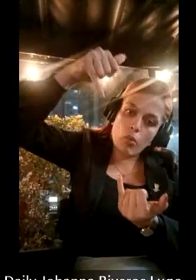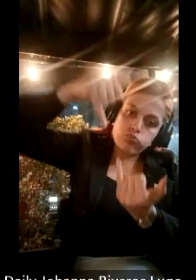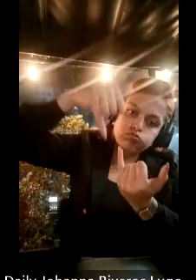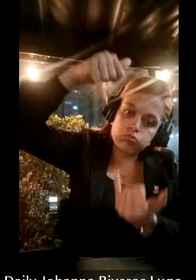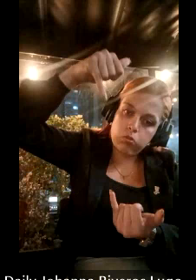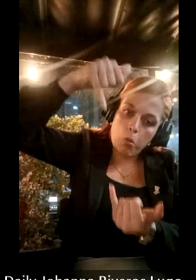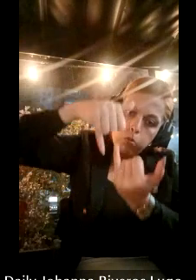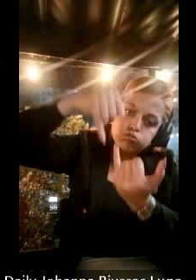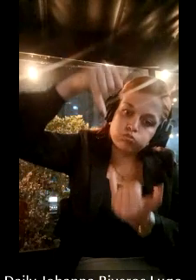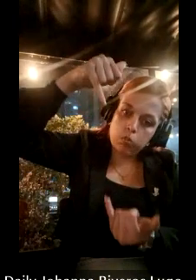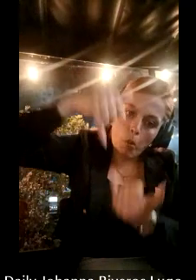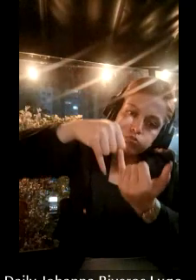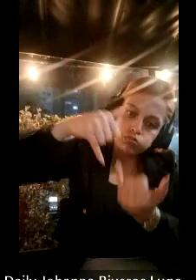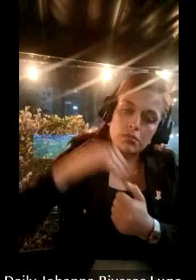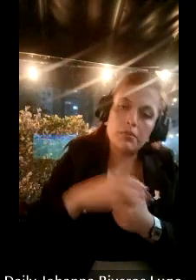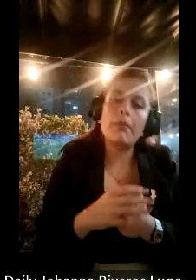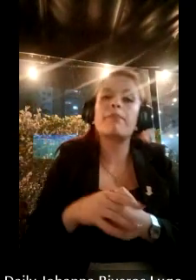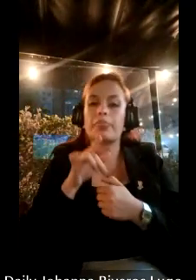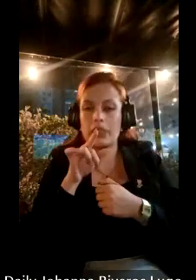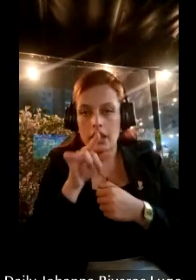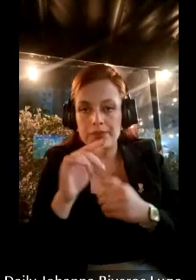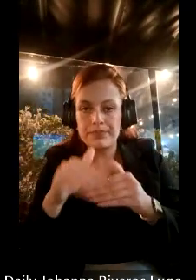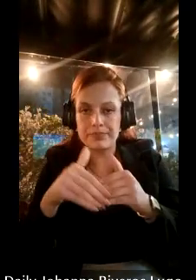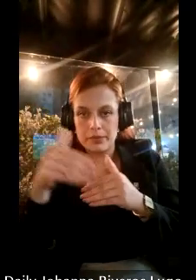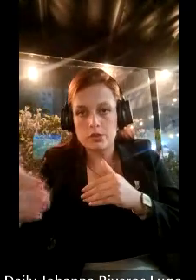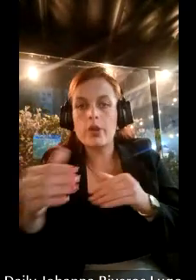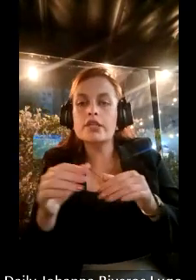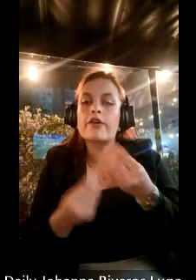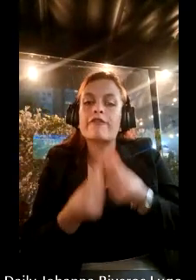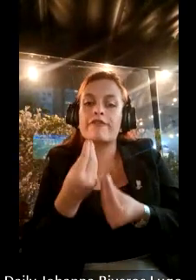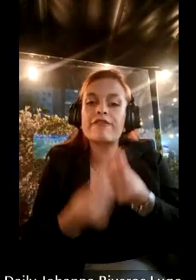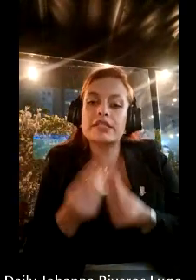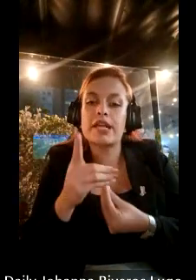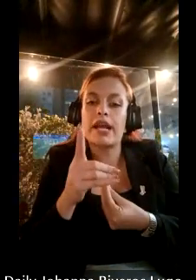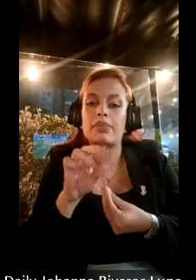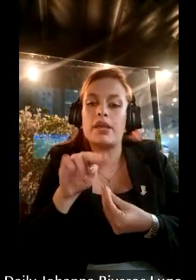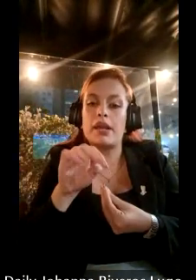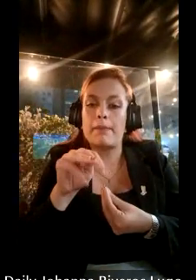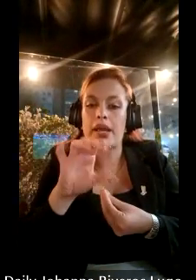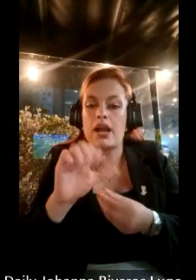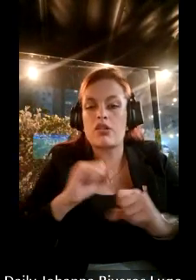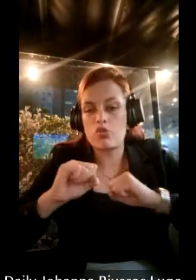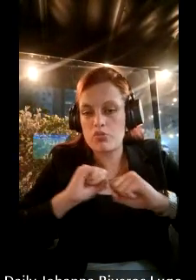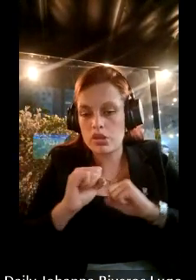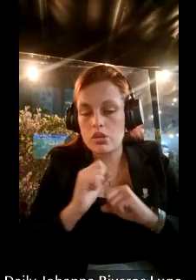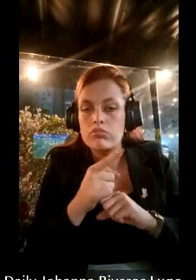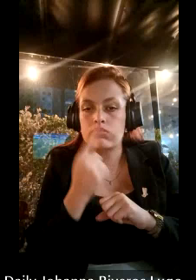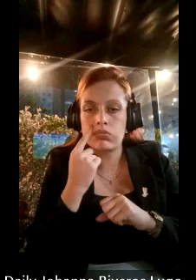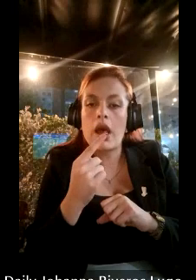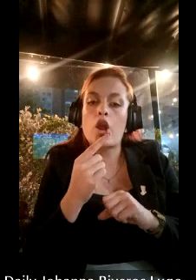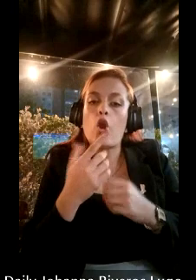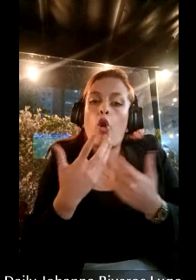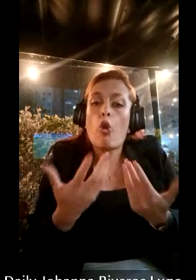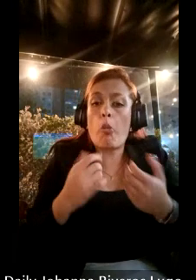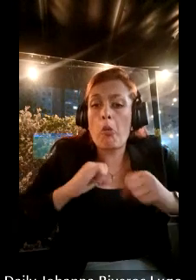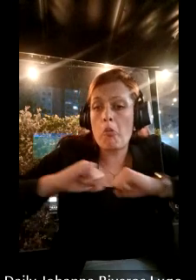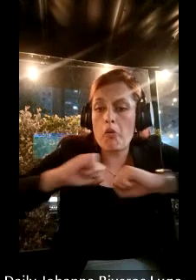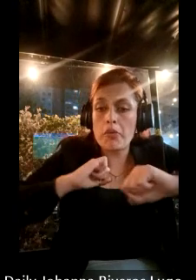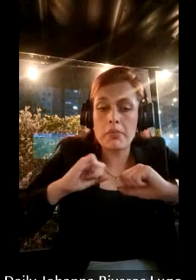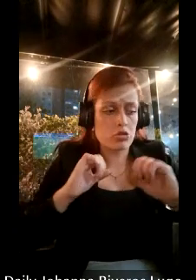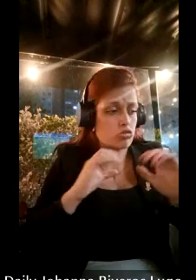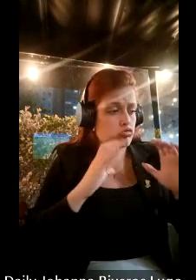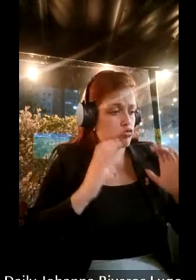Luego continuamos con la dinámica. Estudia las causas que generan los movimientos de los cuerpos y sus cambios físicos